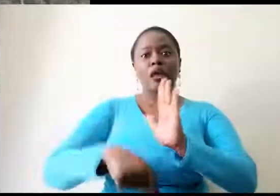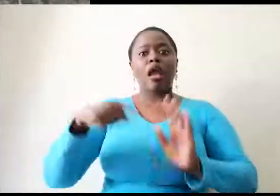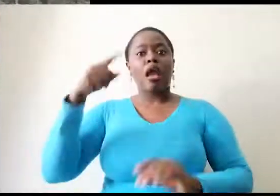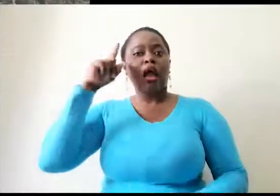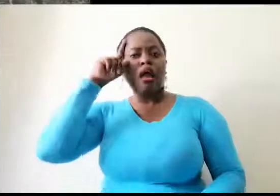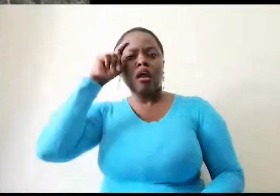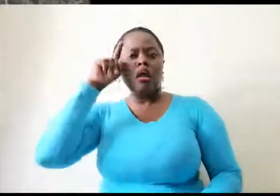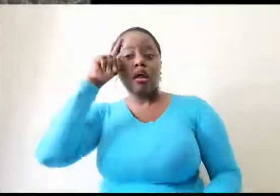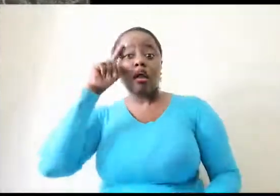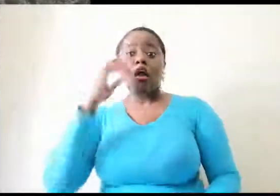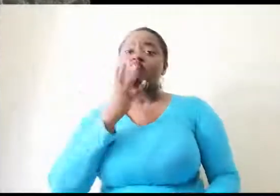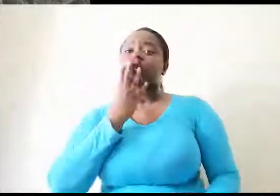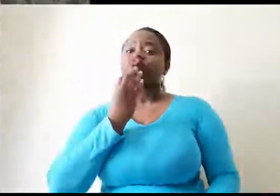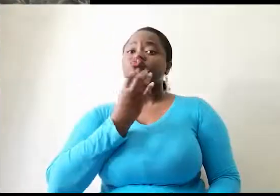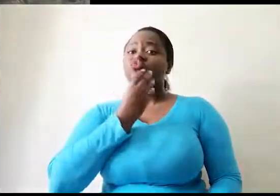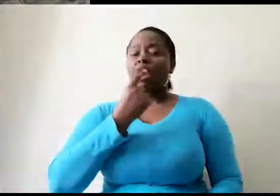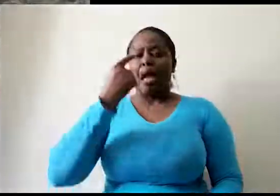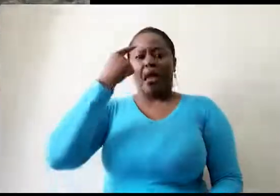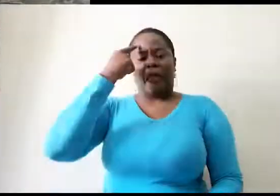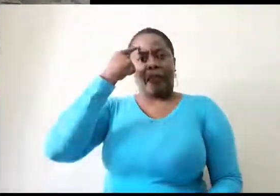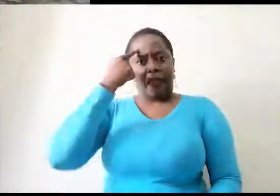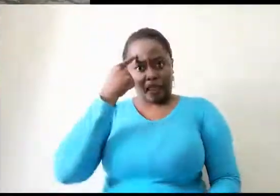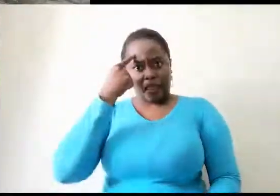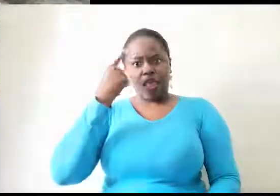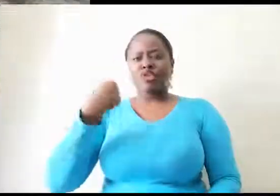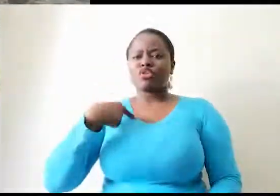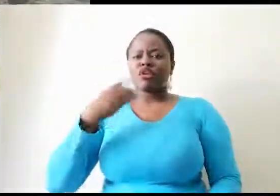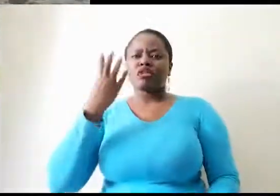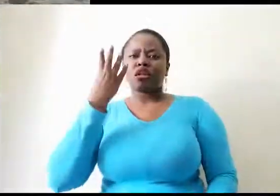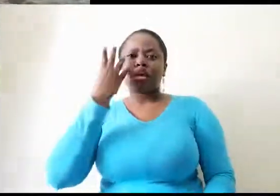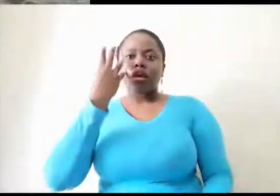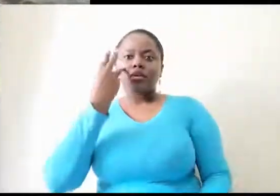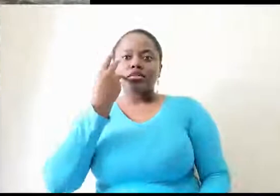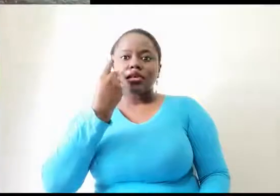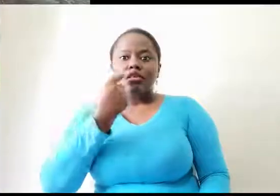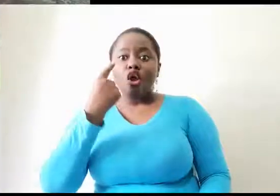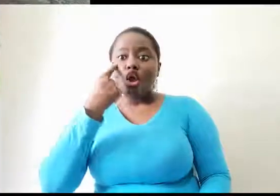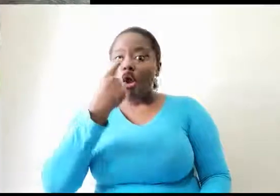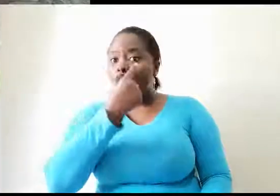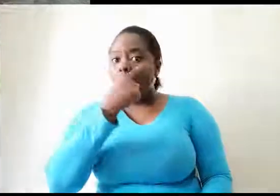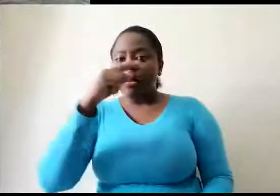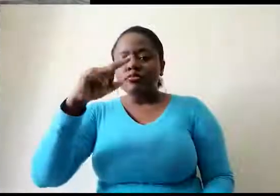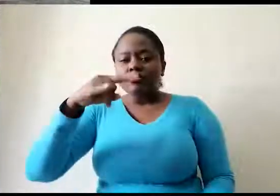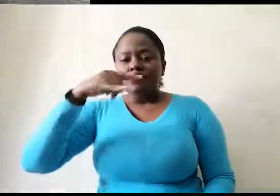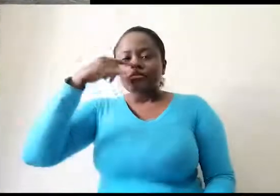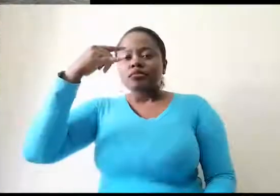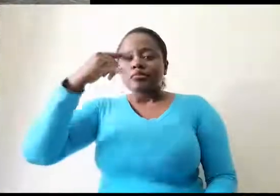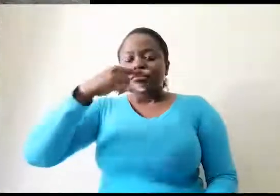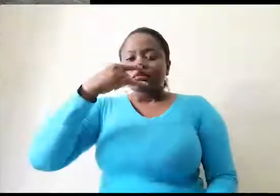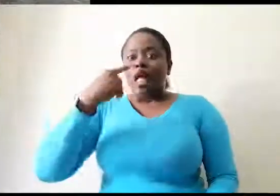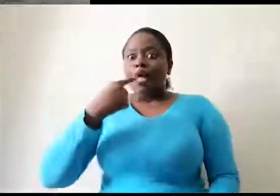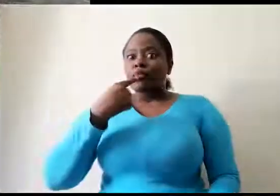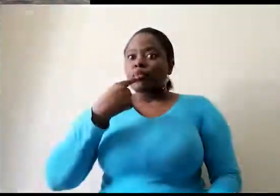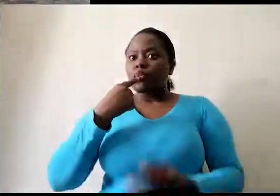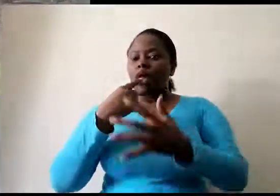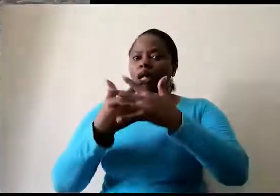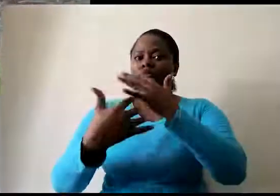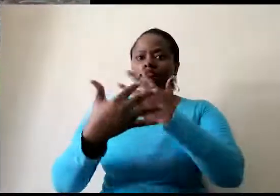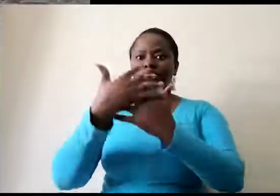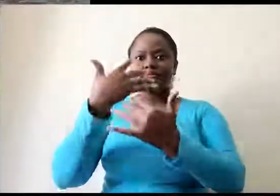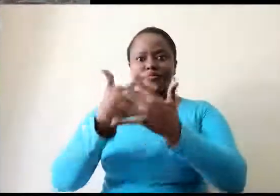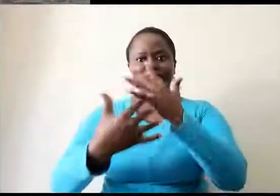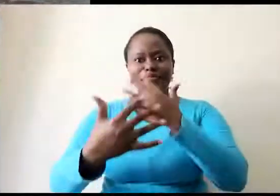decir, Epicuro cree que nosotros conocemos a través de los sentidos, que los sentidos producen en los seres humanos